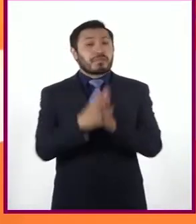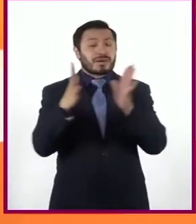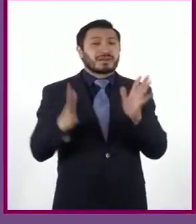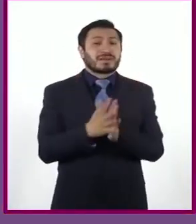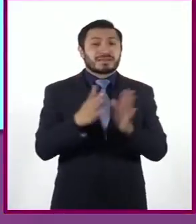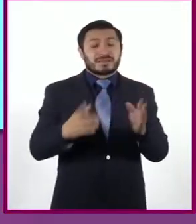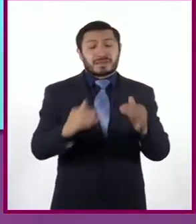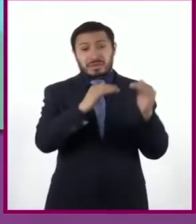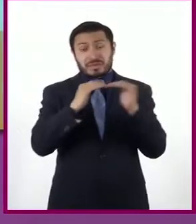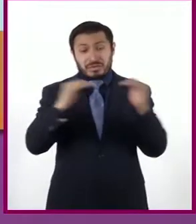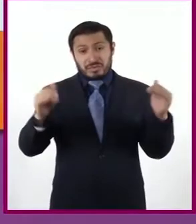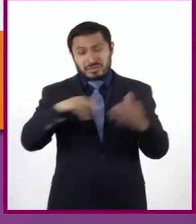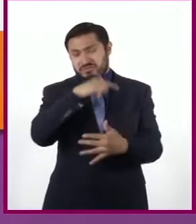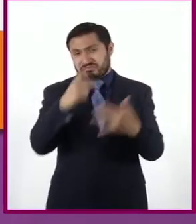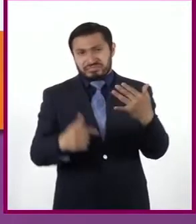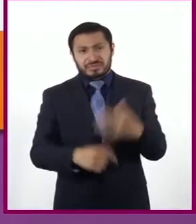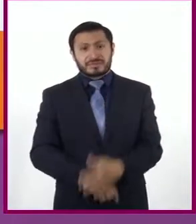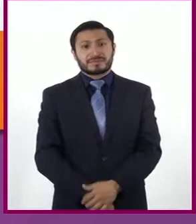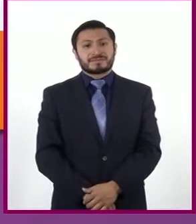entre otros.